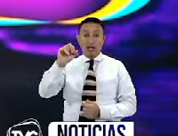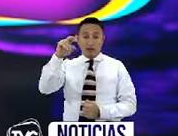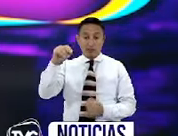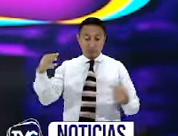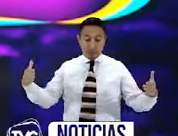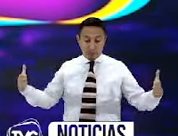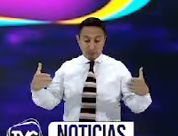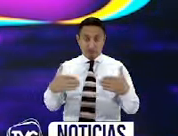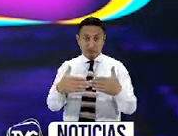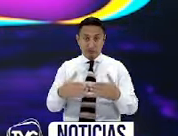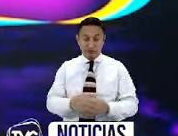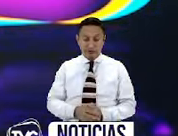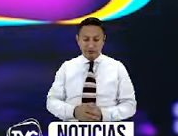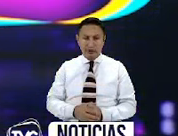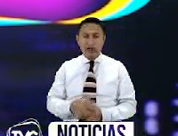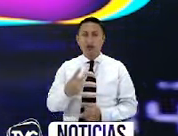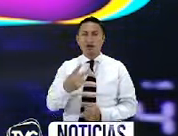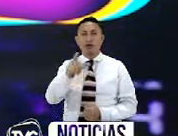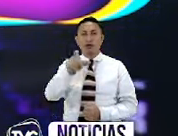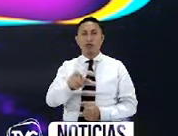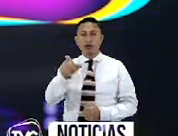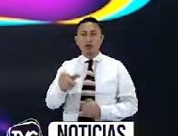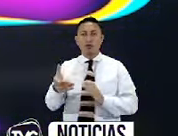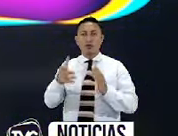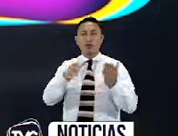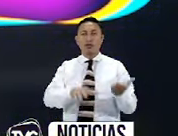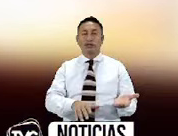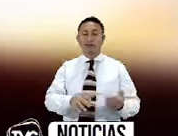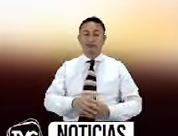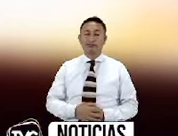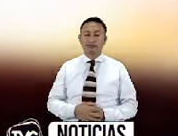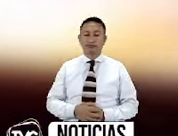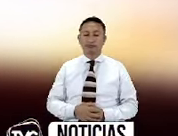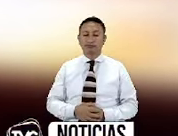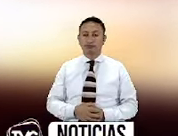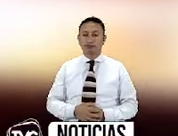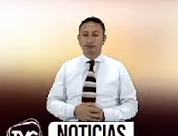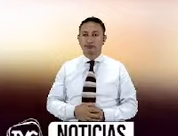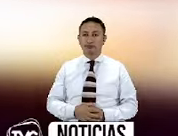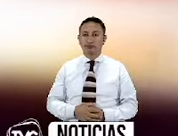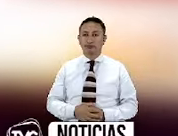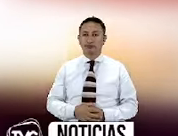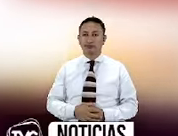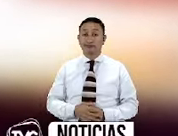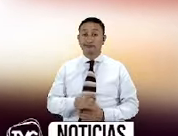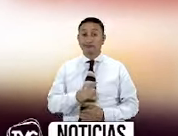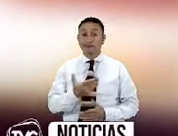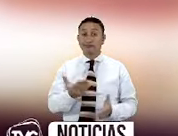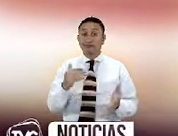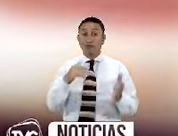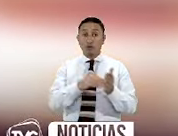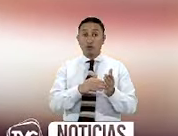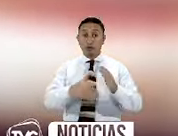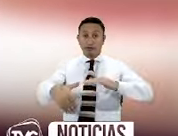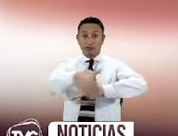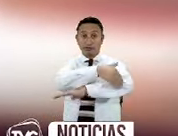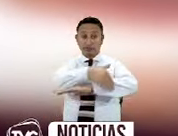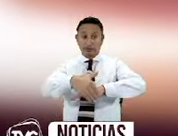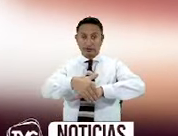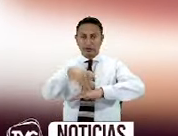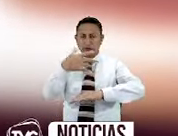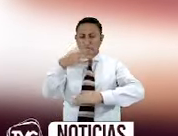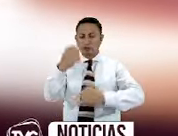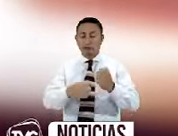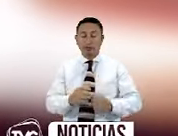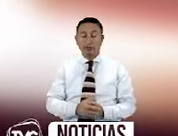de tránsito dejó 2 personas fallecidas. Nuevamente las carreteras del país se tiñen de sangre. Cerca de las 3